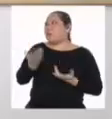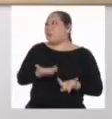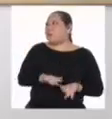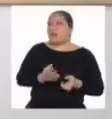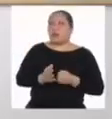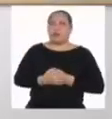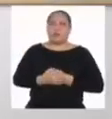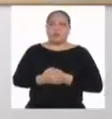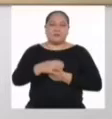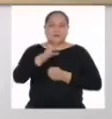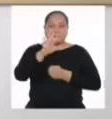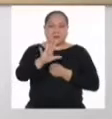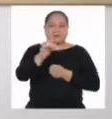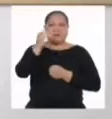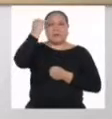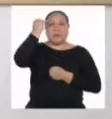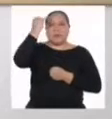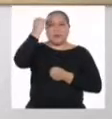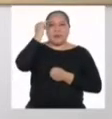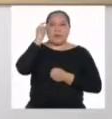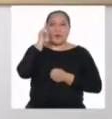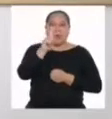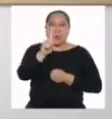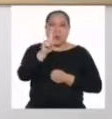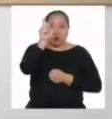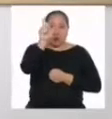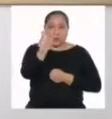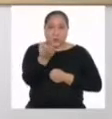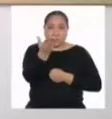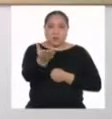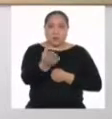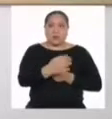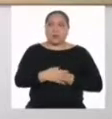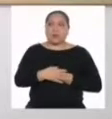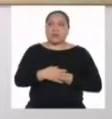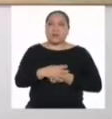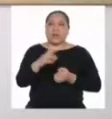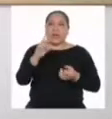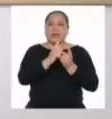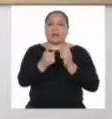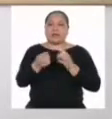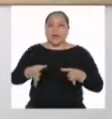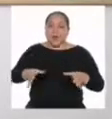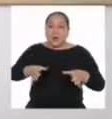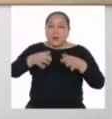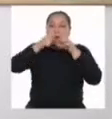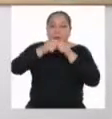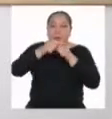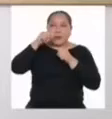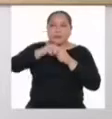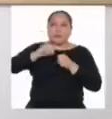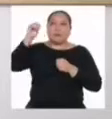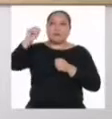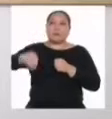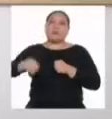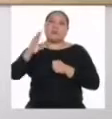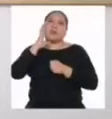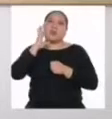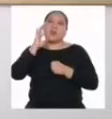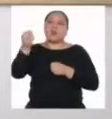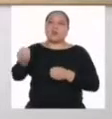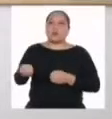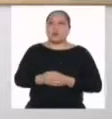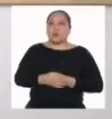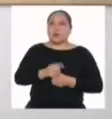hacerlo? A ver, imaginemos que a uno de ustedes se les pasa un pedazo de plástico y la ponen con la basura